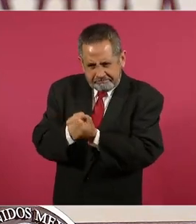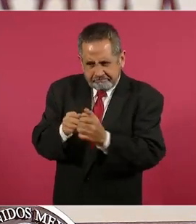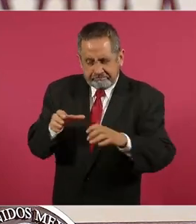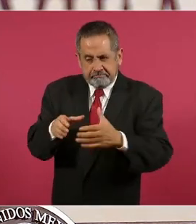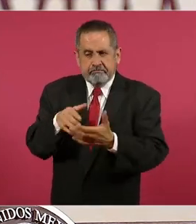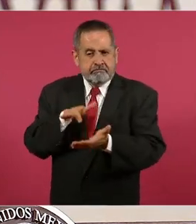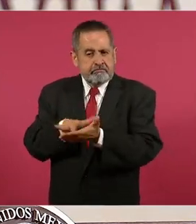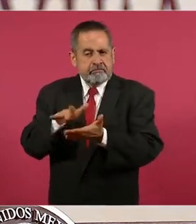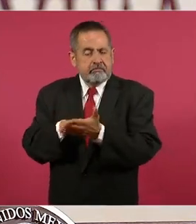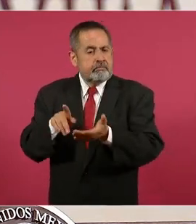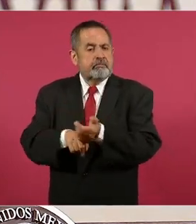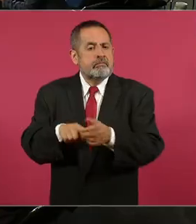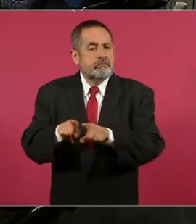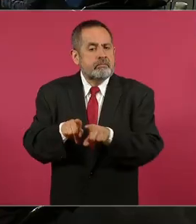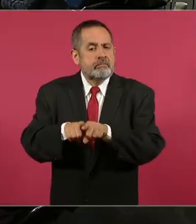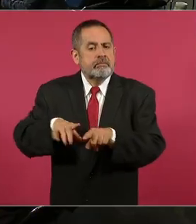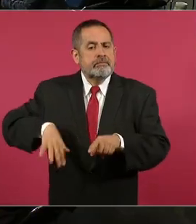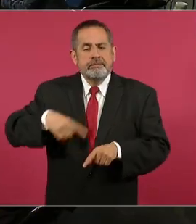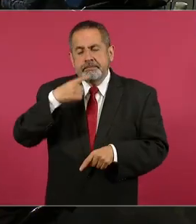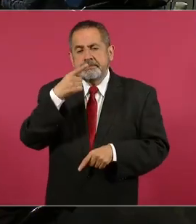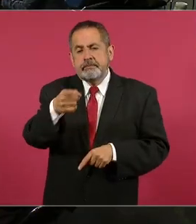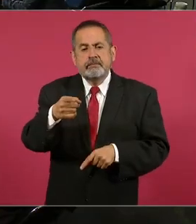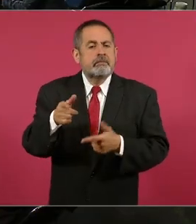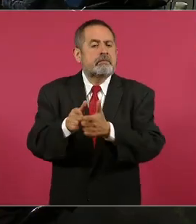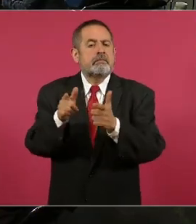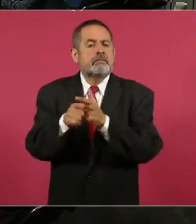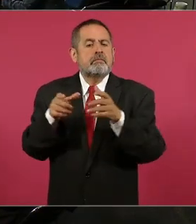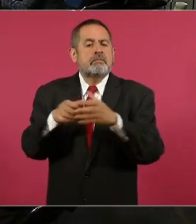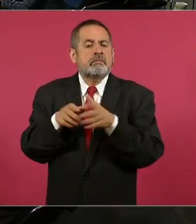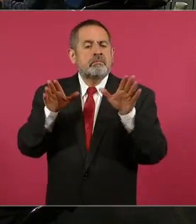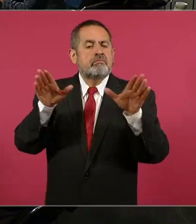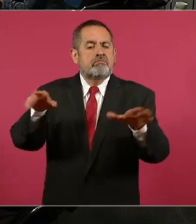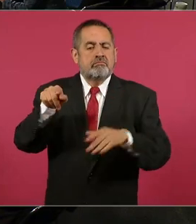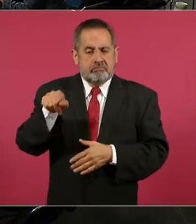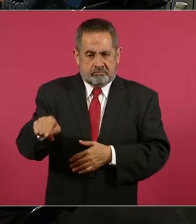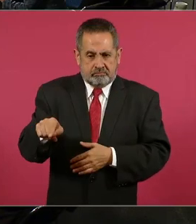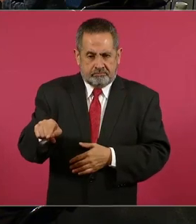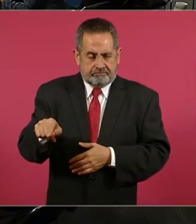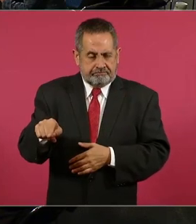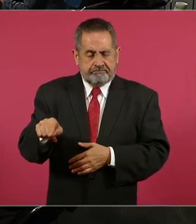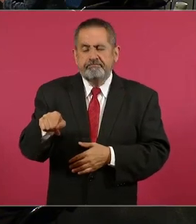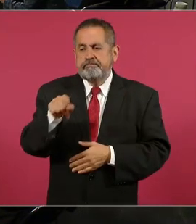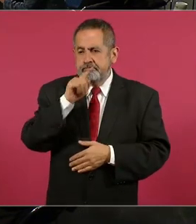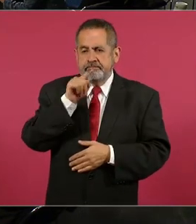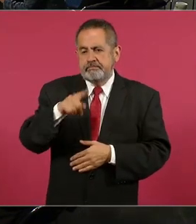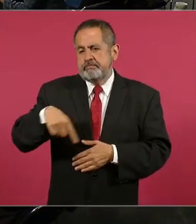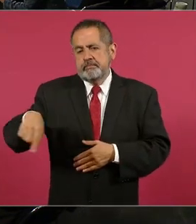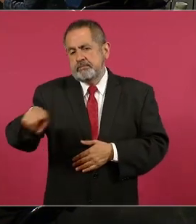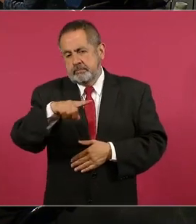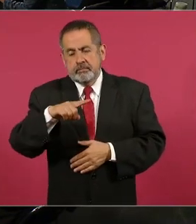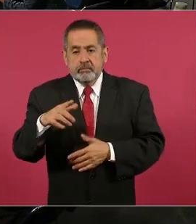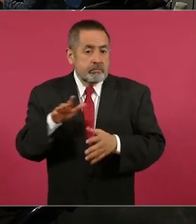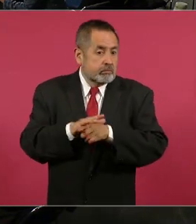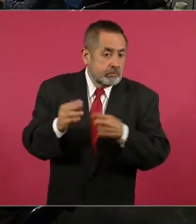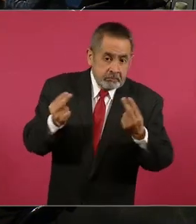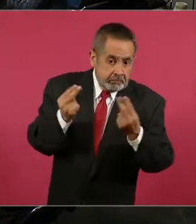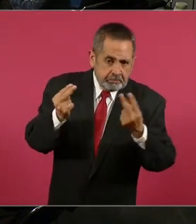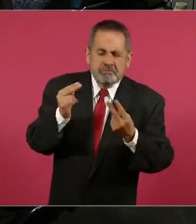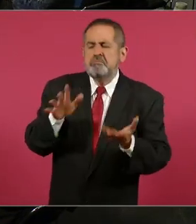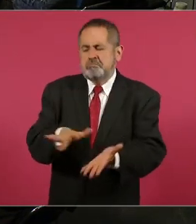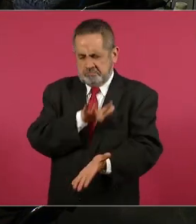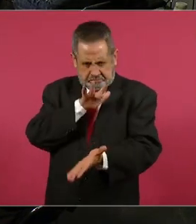apoyando como lo hemos hecho al grupo aeroportuario, a la línea y a lo que se requiera para